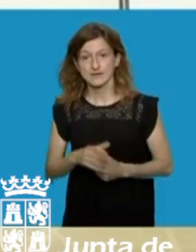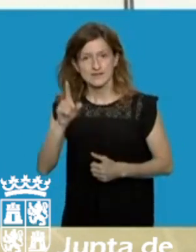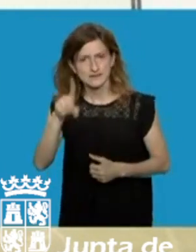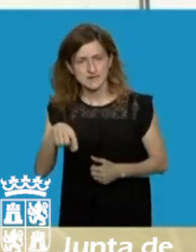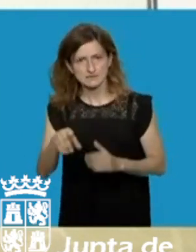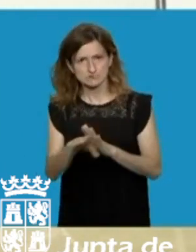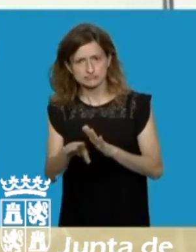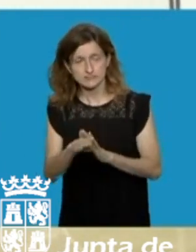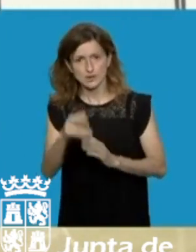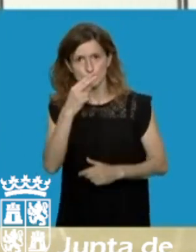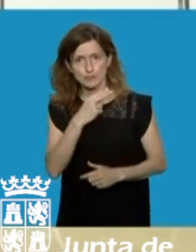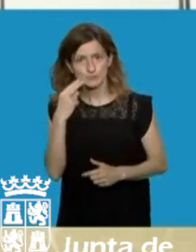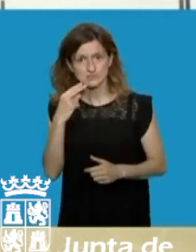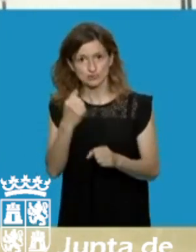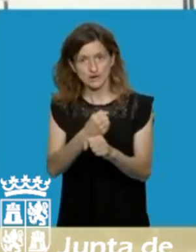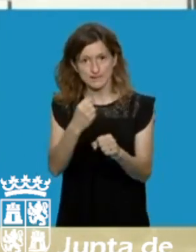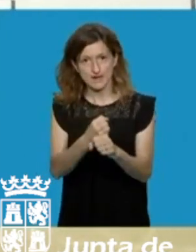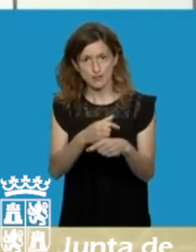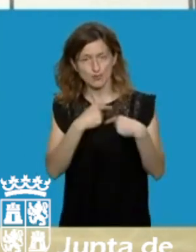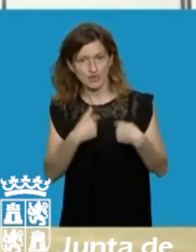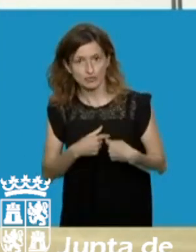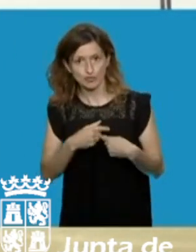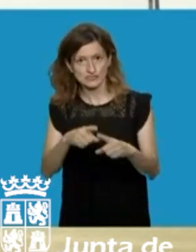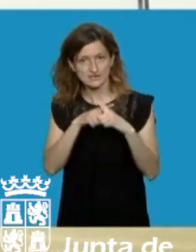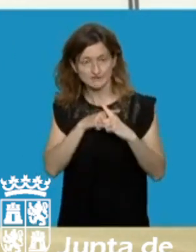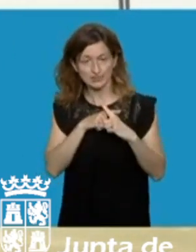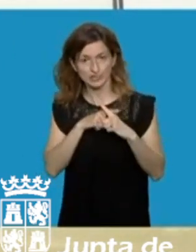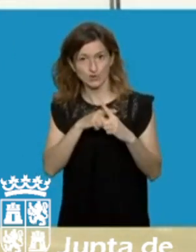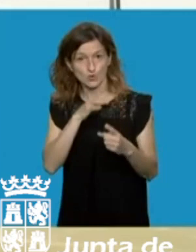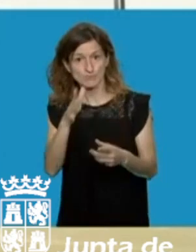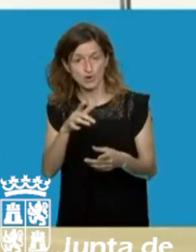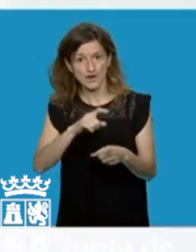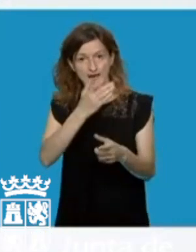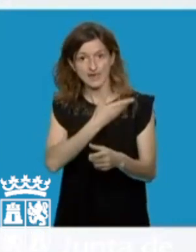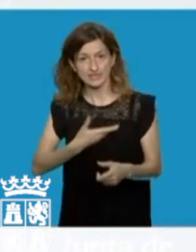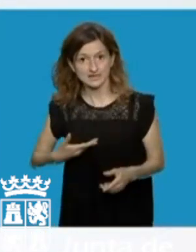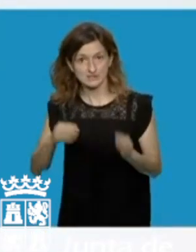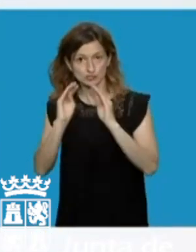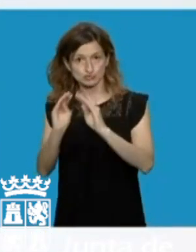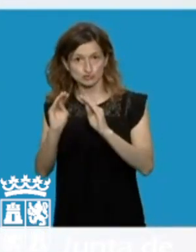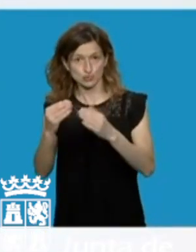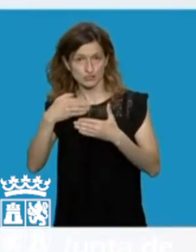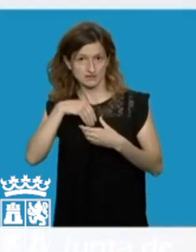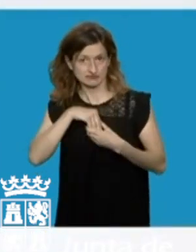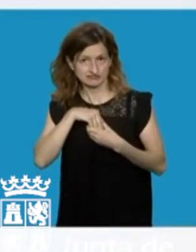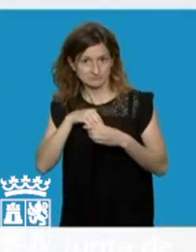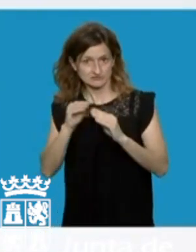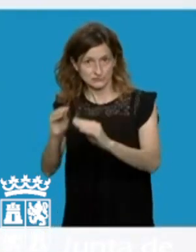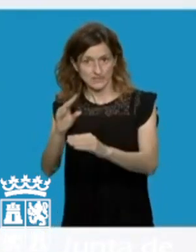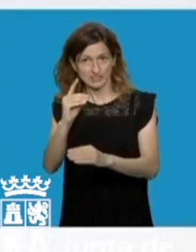compromiso, trabajo, esfuerzo, corazón, sacrificio son algunos de los adjetivos inherentes a la figura de David